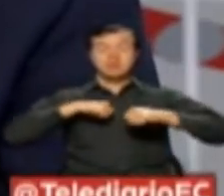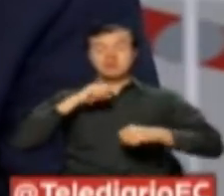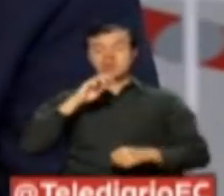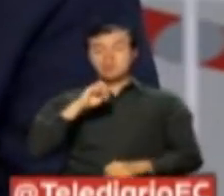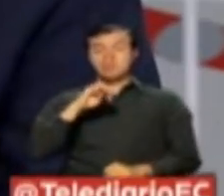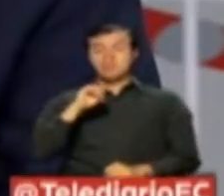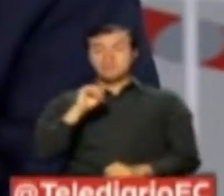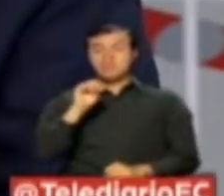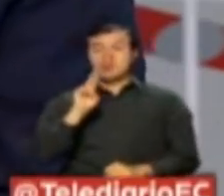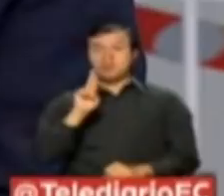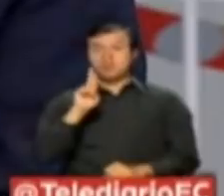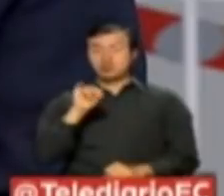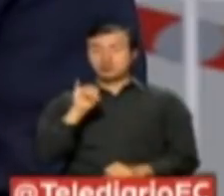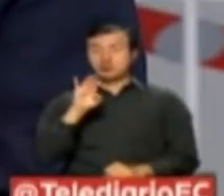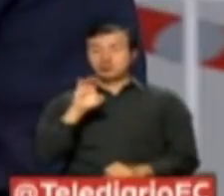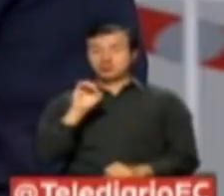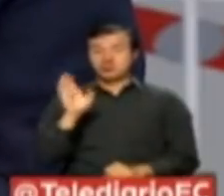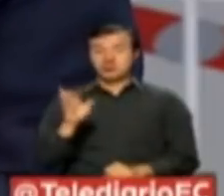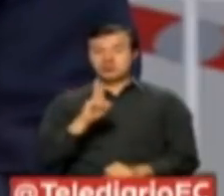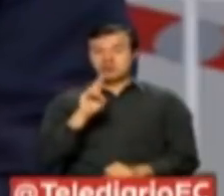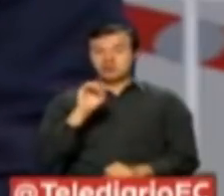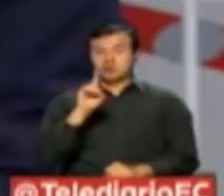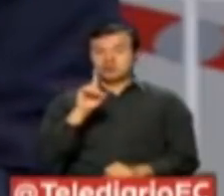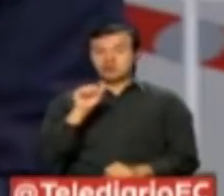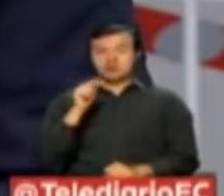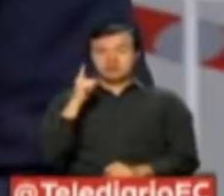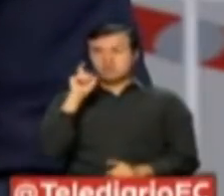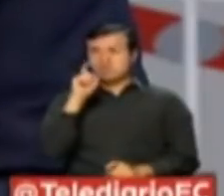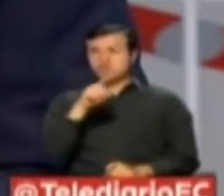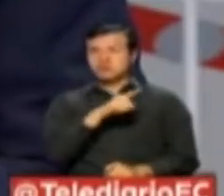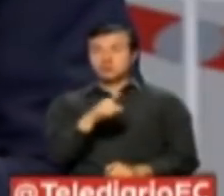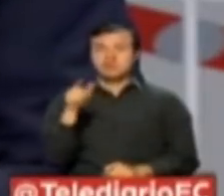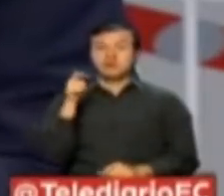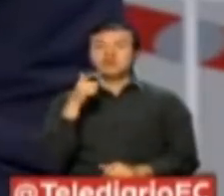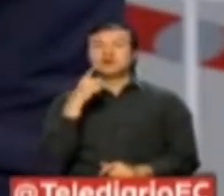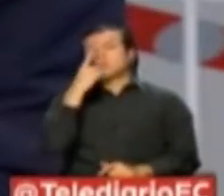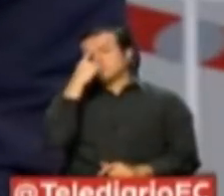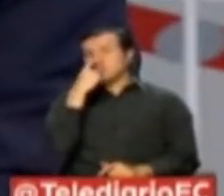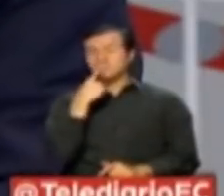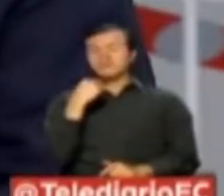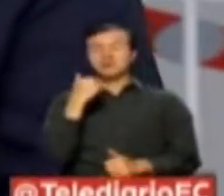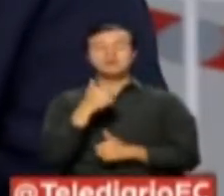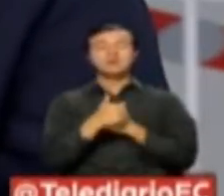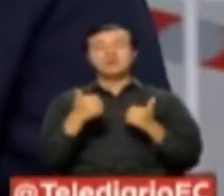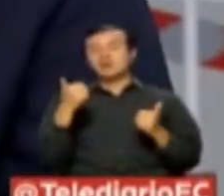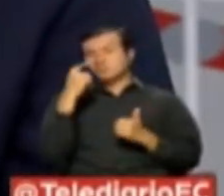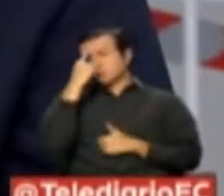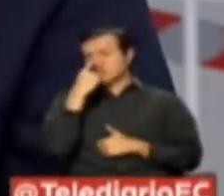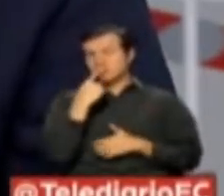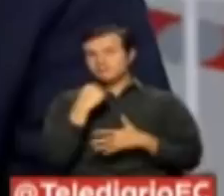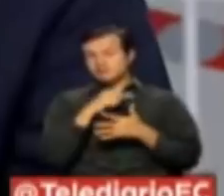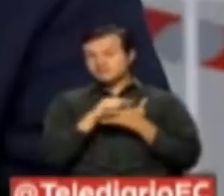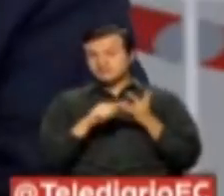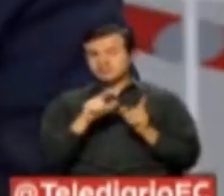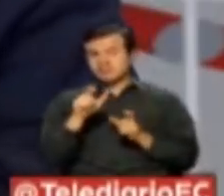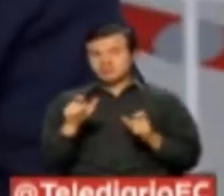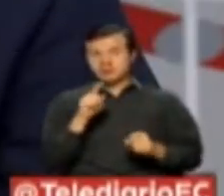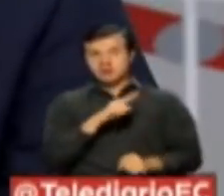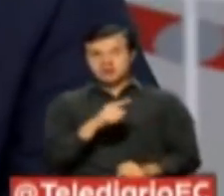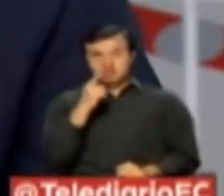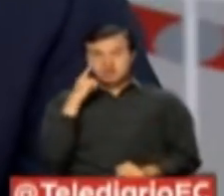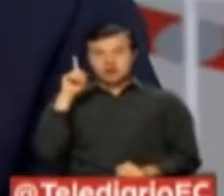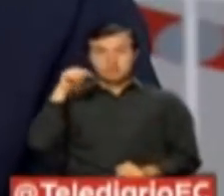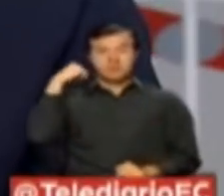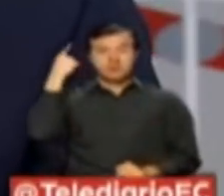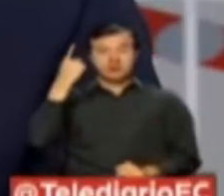rodas por lo tanto cabe preguntarse qué clase de perfil es el que preferirían los ciudadanos para la